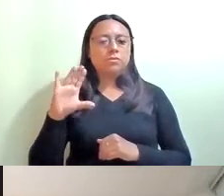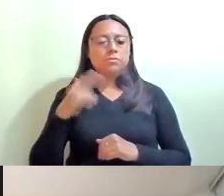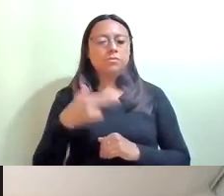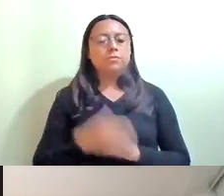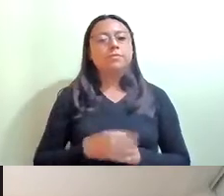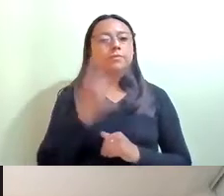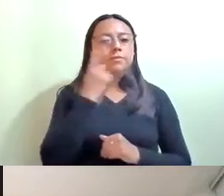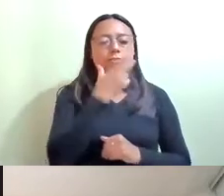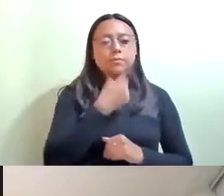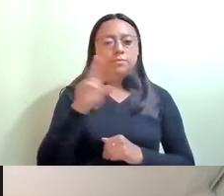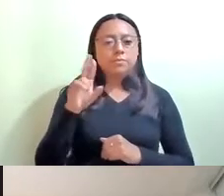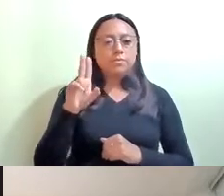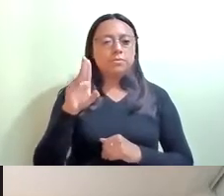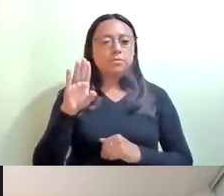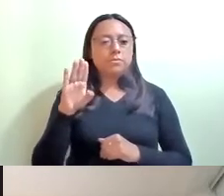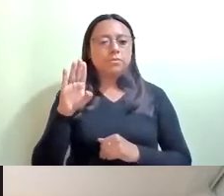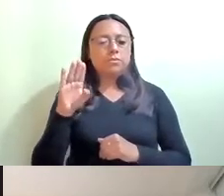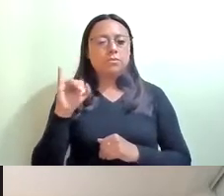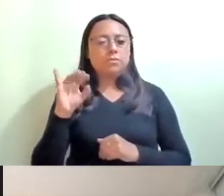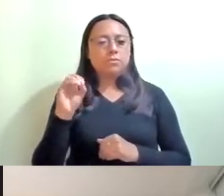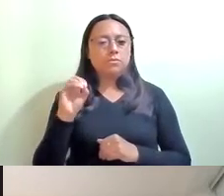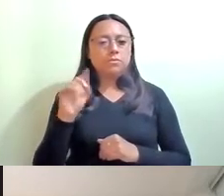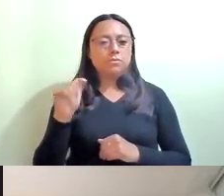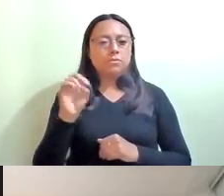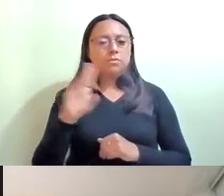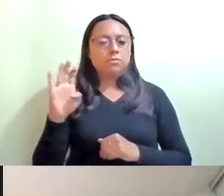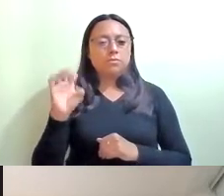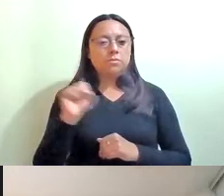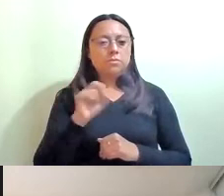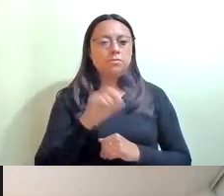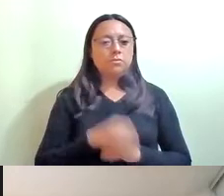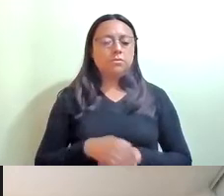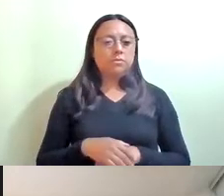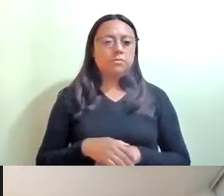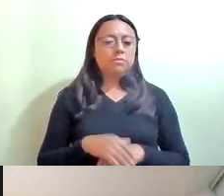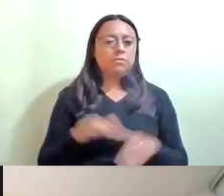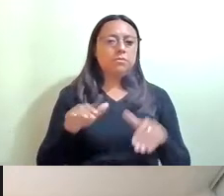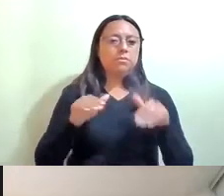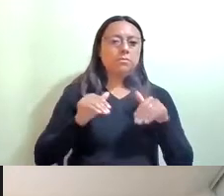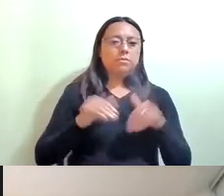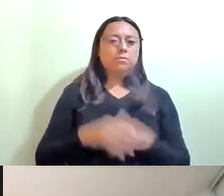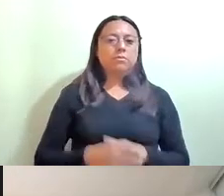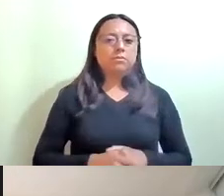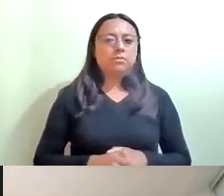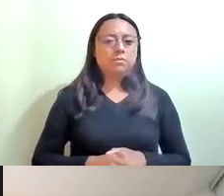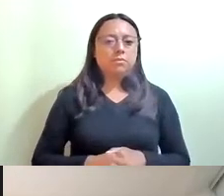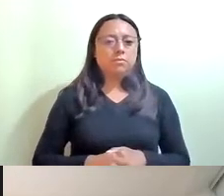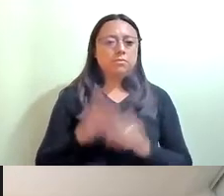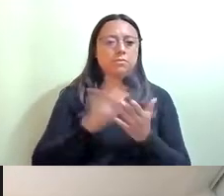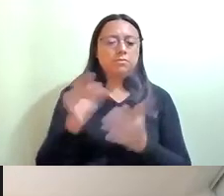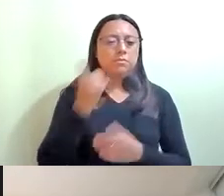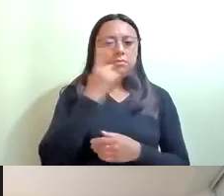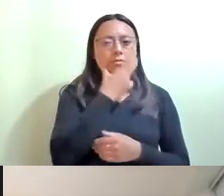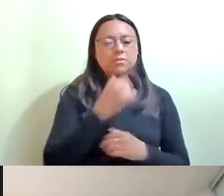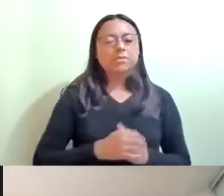Diputado Ricardo Rubio Torres. Sí, Ricardo Rubio en abstención. Gracias, diputado.